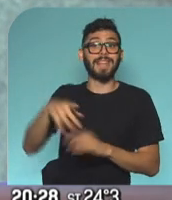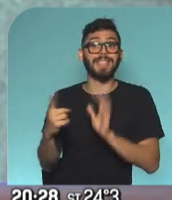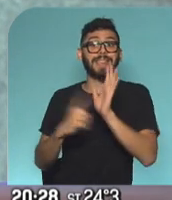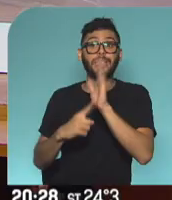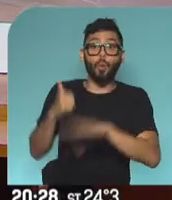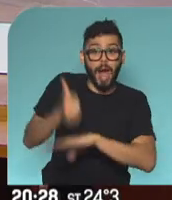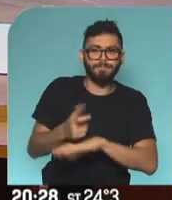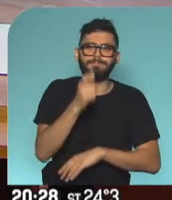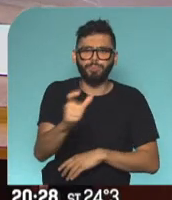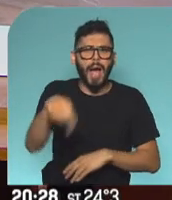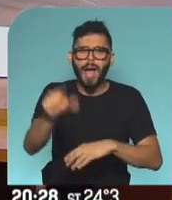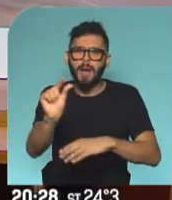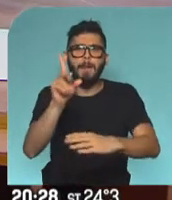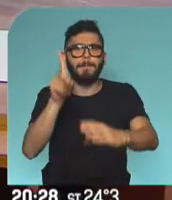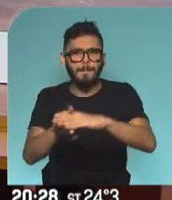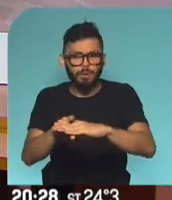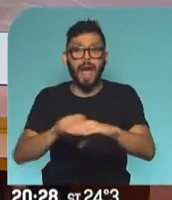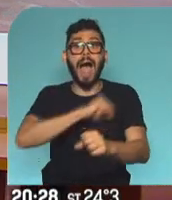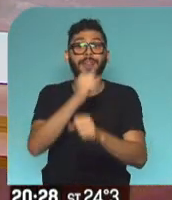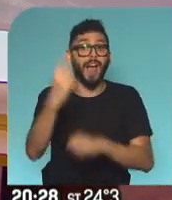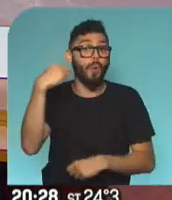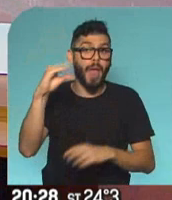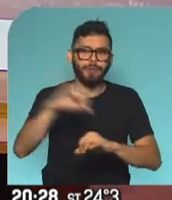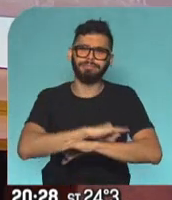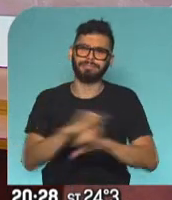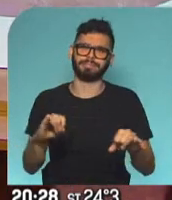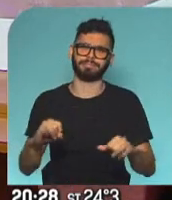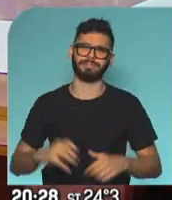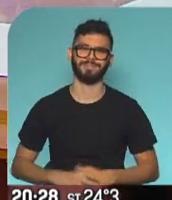responde vamos hacer una pausa ya estamos no vamos a quedar hasta las 21